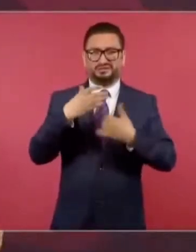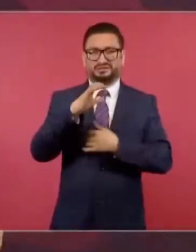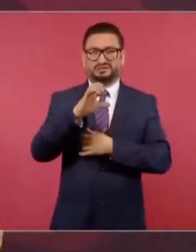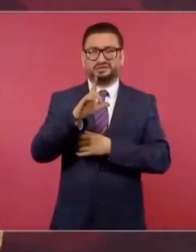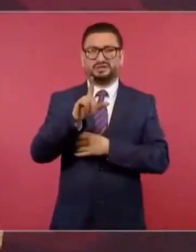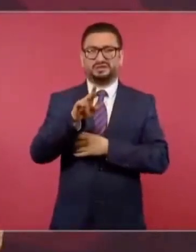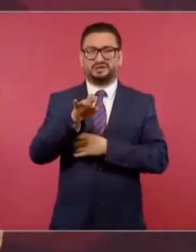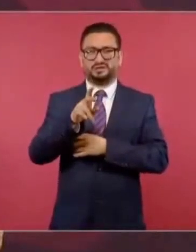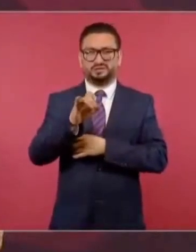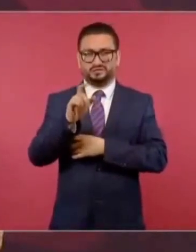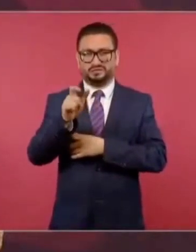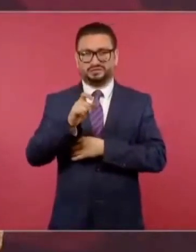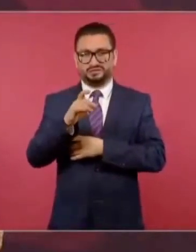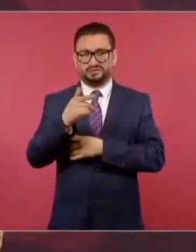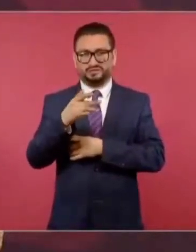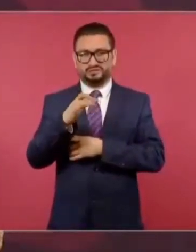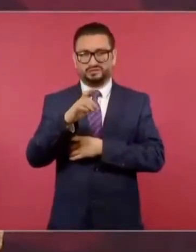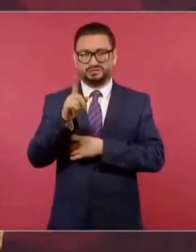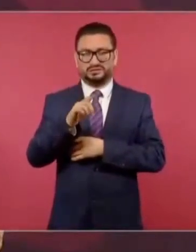González,